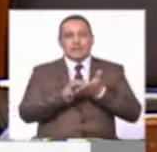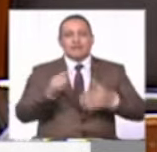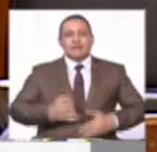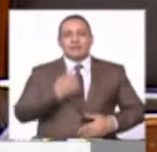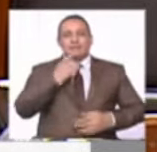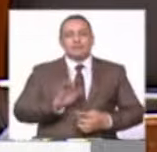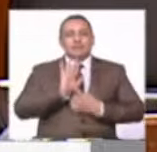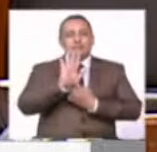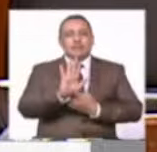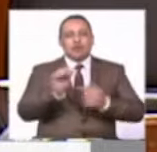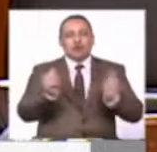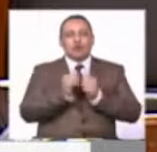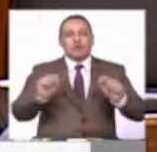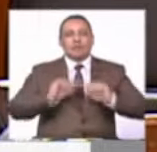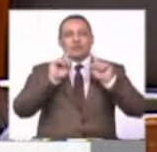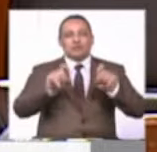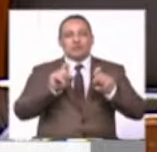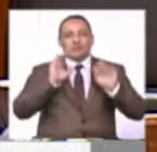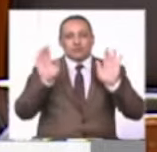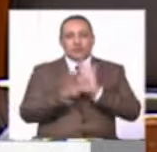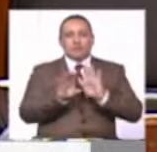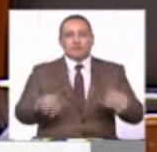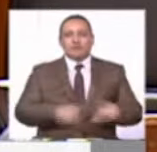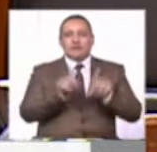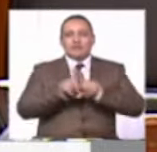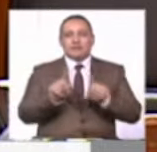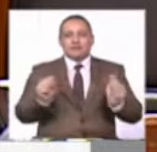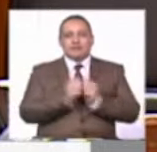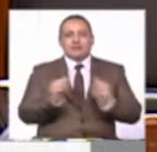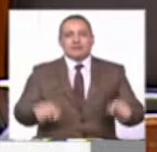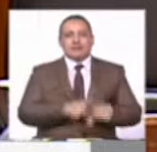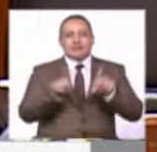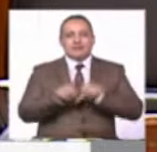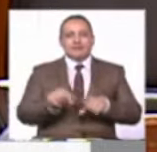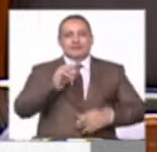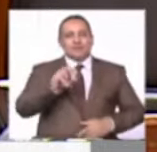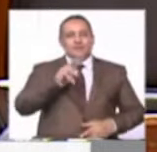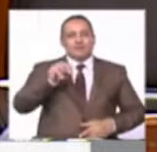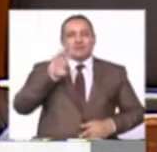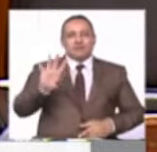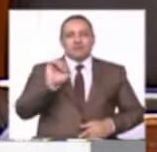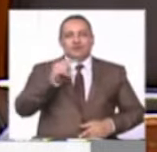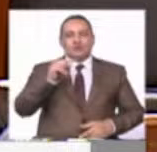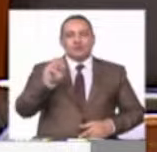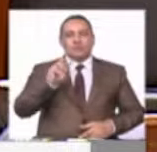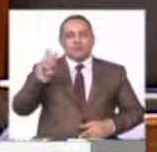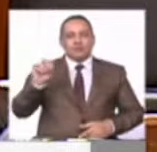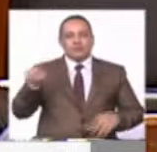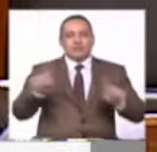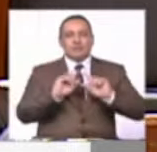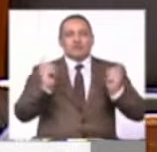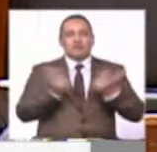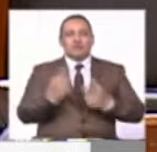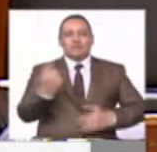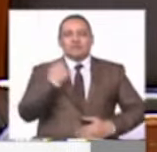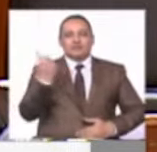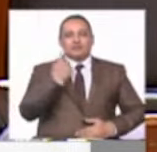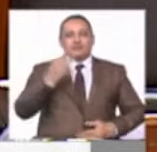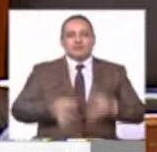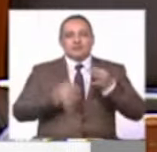emitiría la cuada resolución 224/2020 junta Nacional de